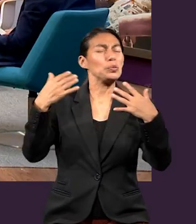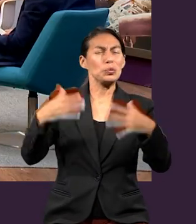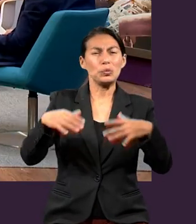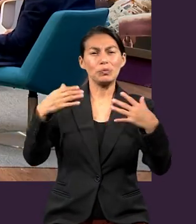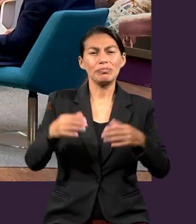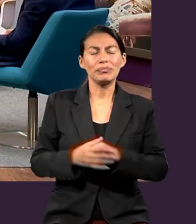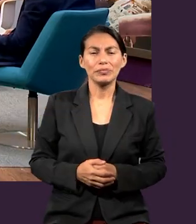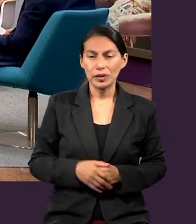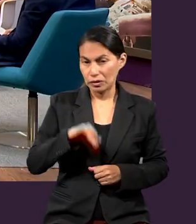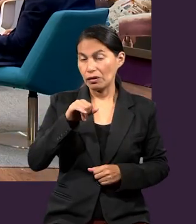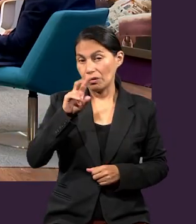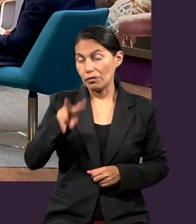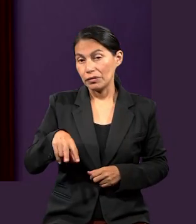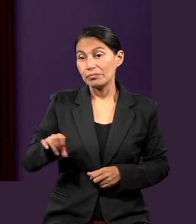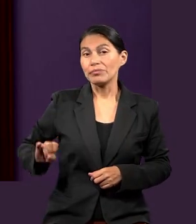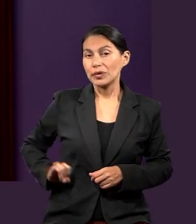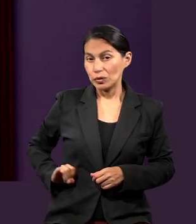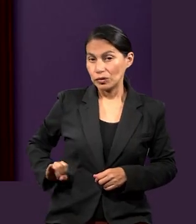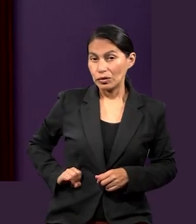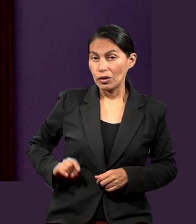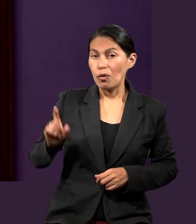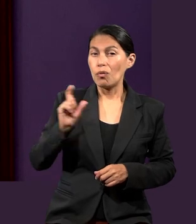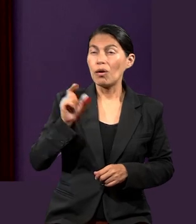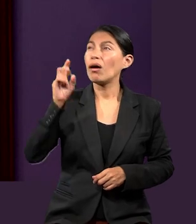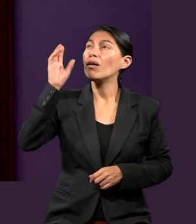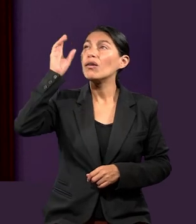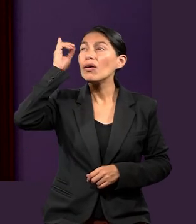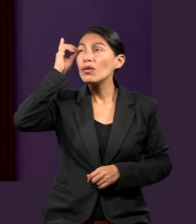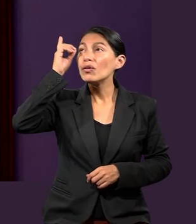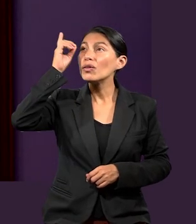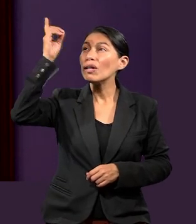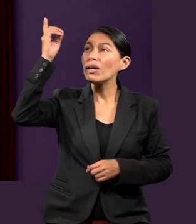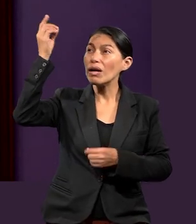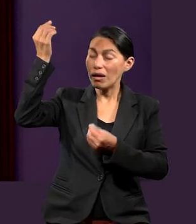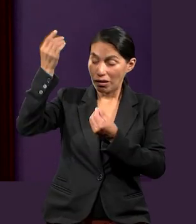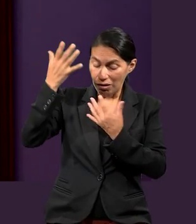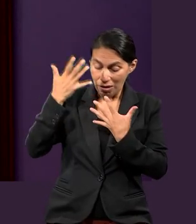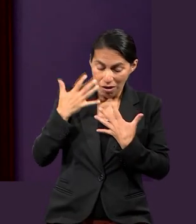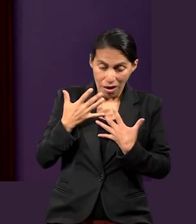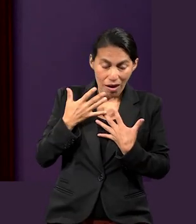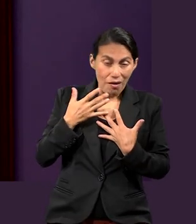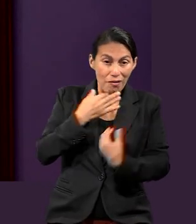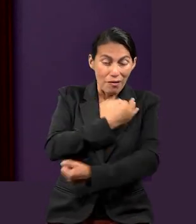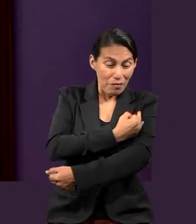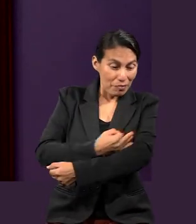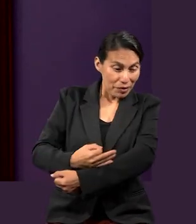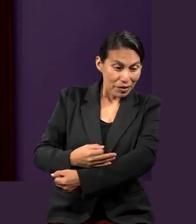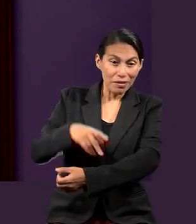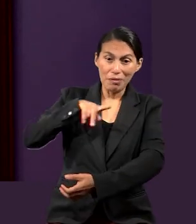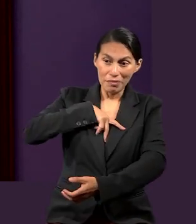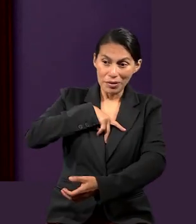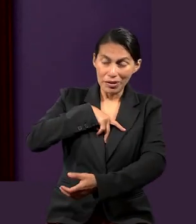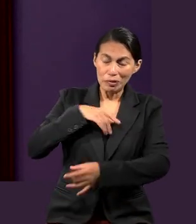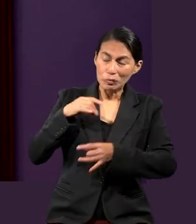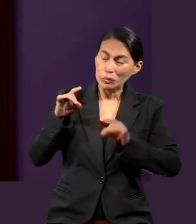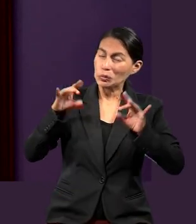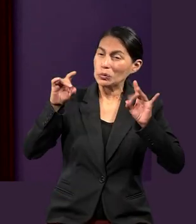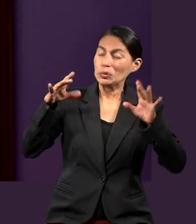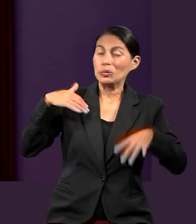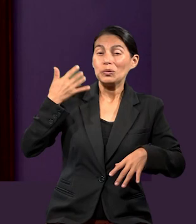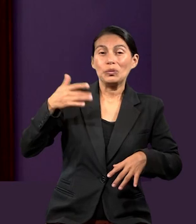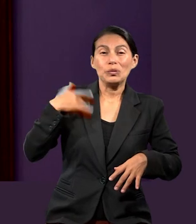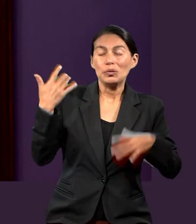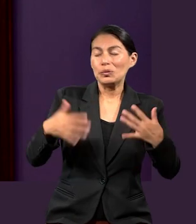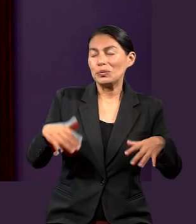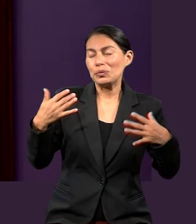Es bien interesante cómo ves las maravillas que el Señor ha obrado en tu familia. De manera